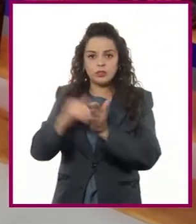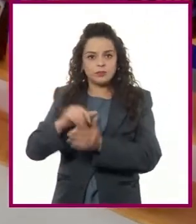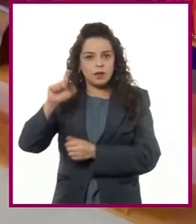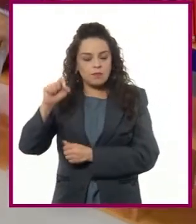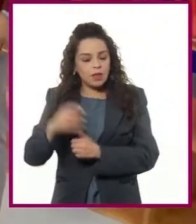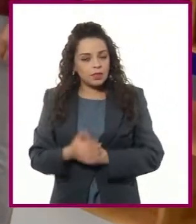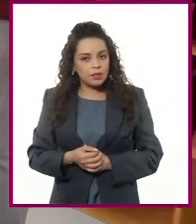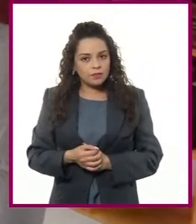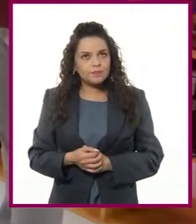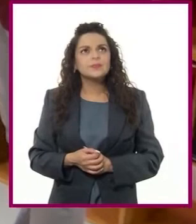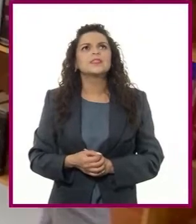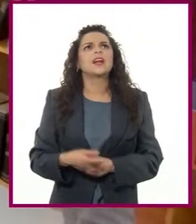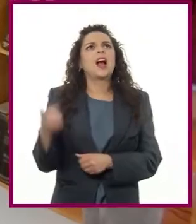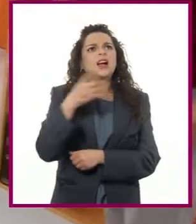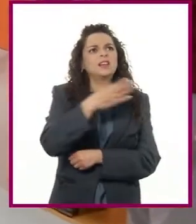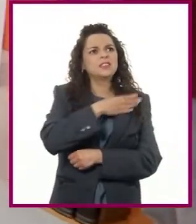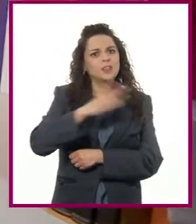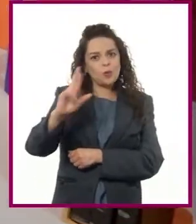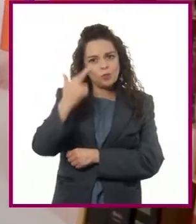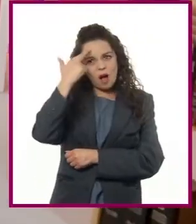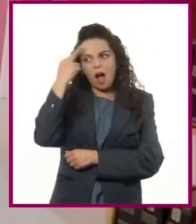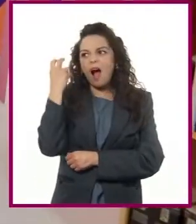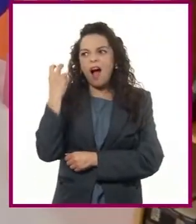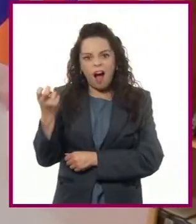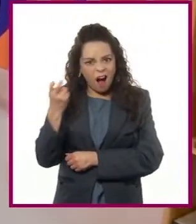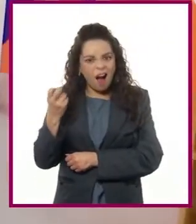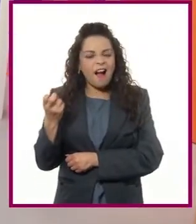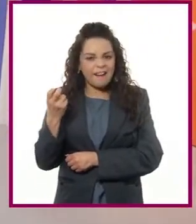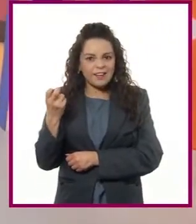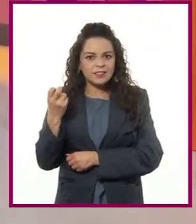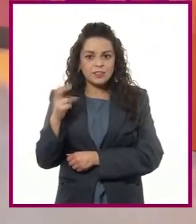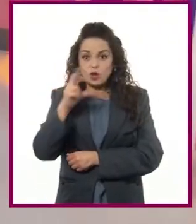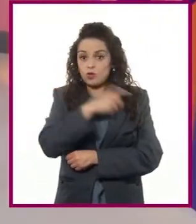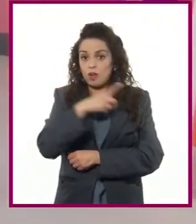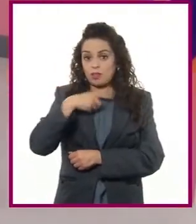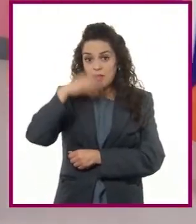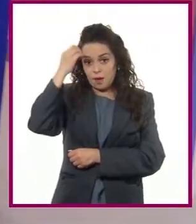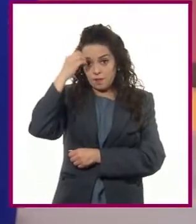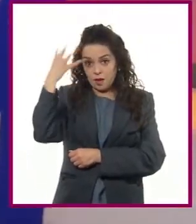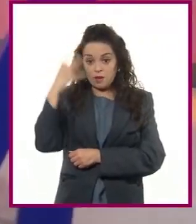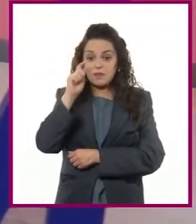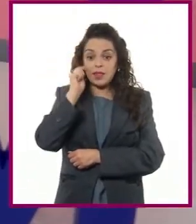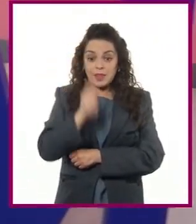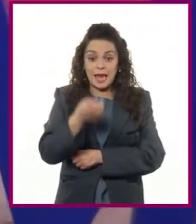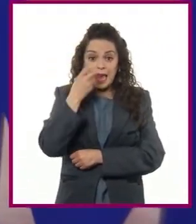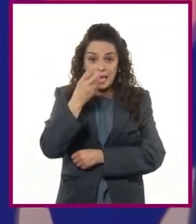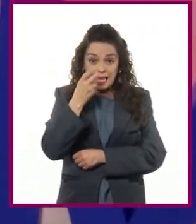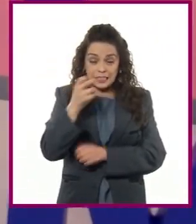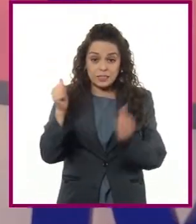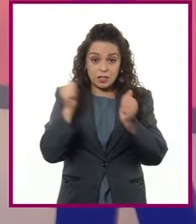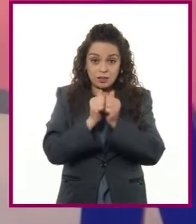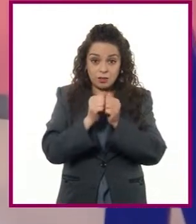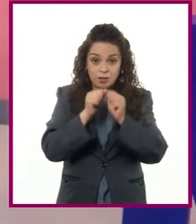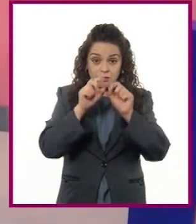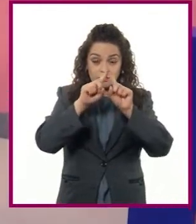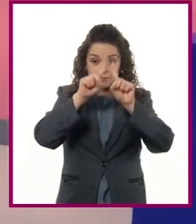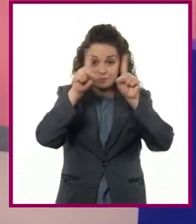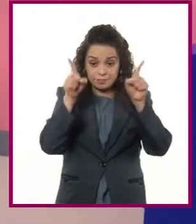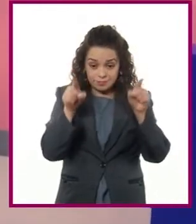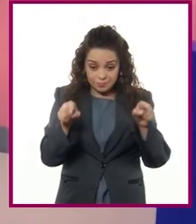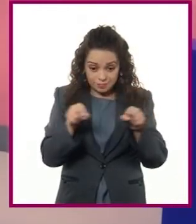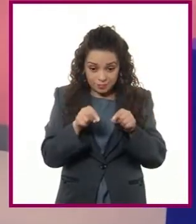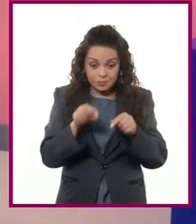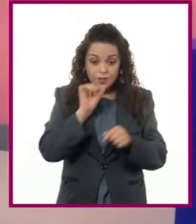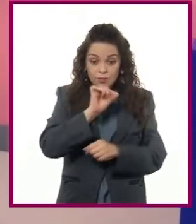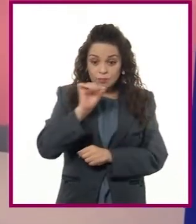que nos recuerda eso, profesor. No olviden que en estos cortes con los corchetes deben ser cuidadosos para que el texto no pierda